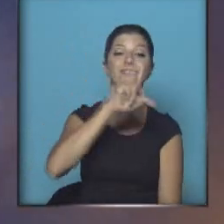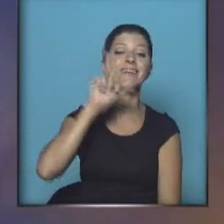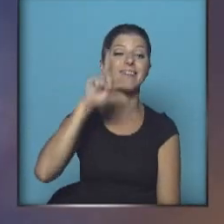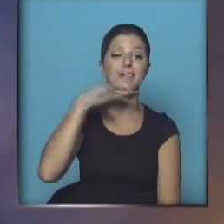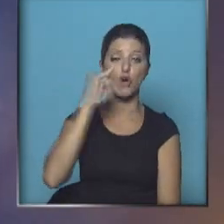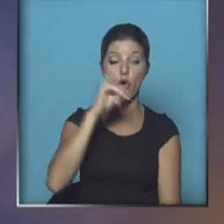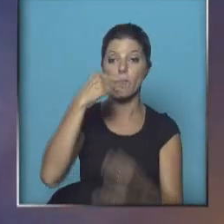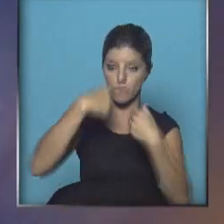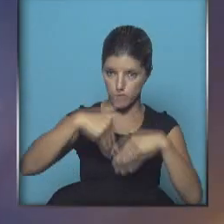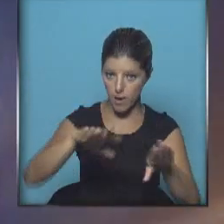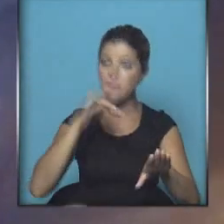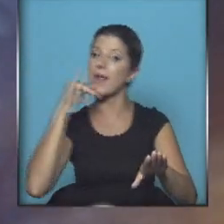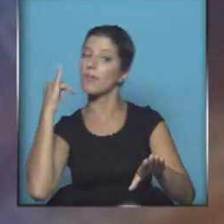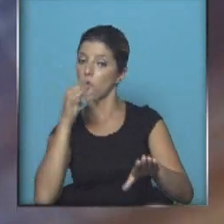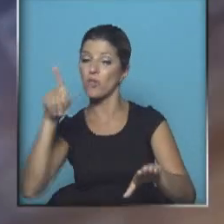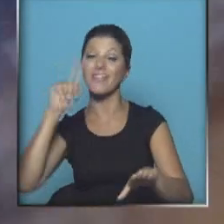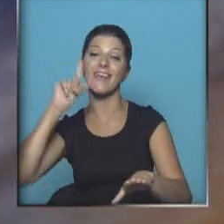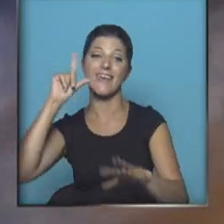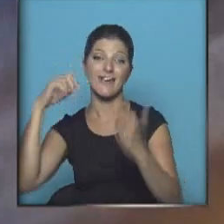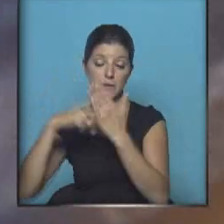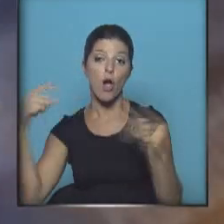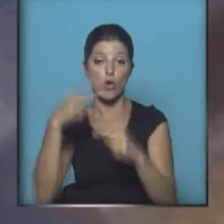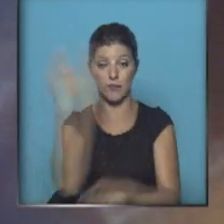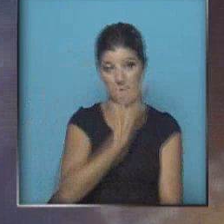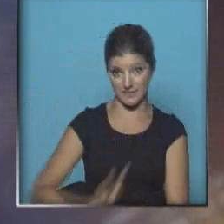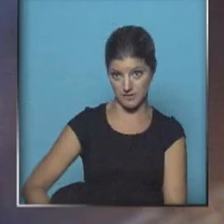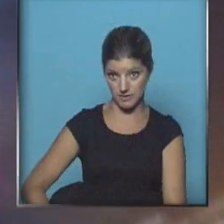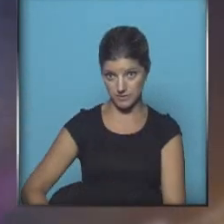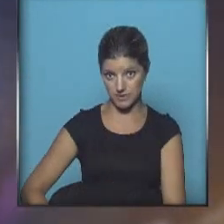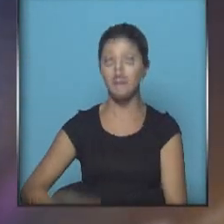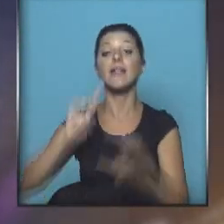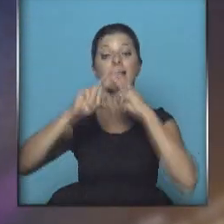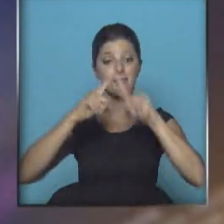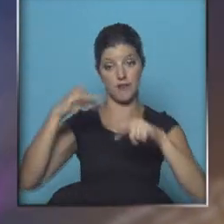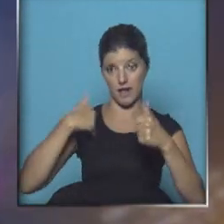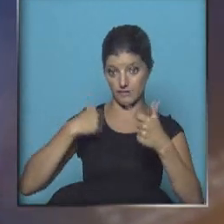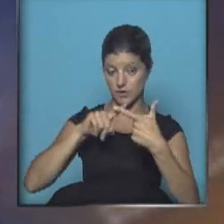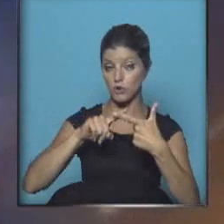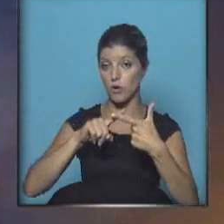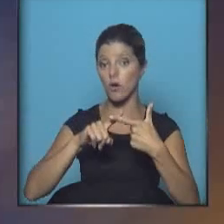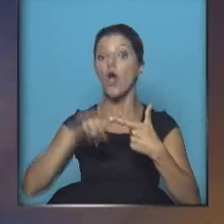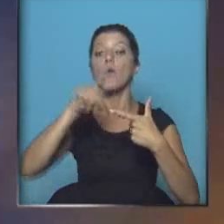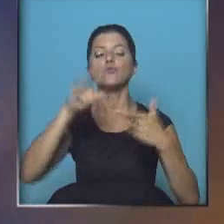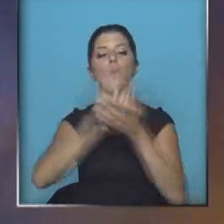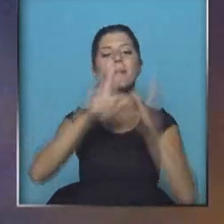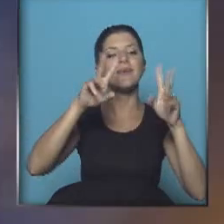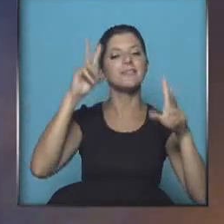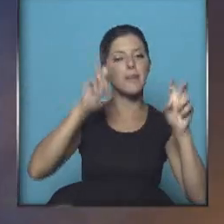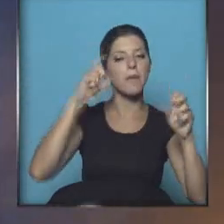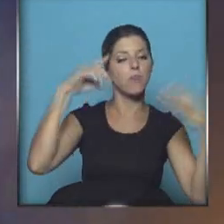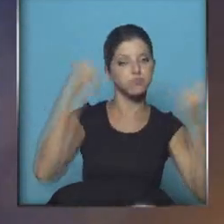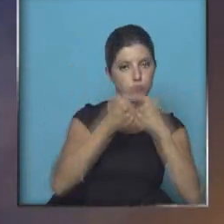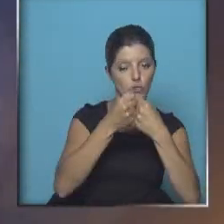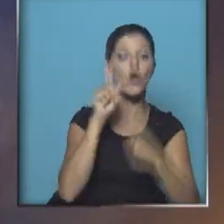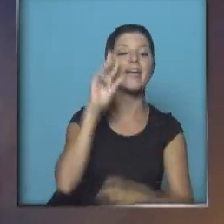la denuncia de fiscal Alberto Nisman contra la presidenta y el canciller Héctor Timmermans por el memorando de entendimiento con Irán.